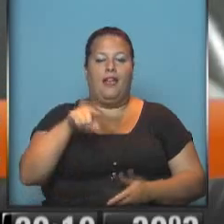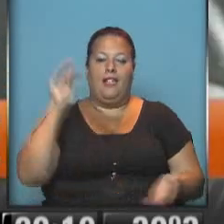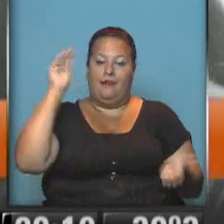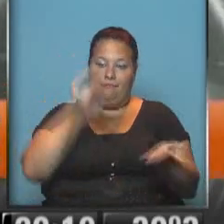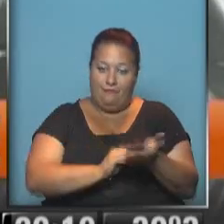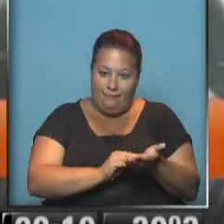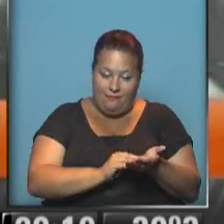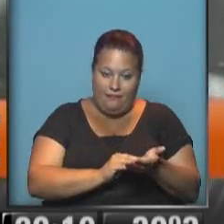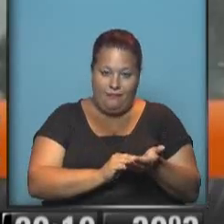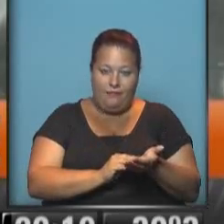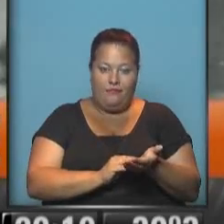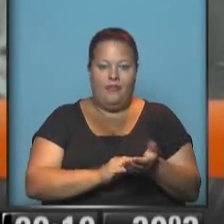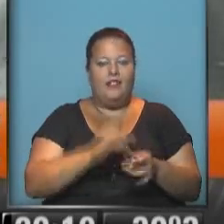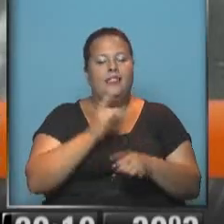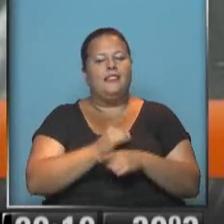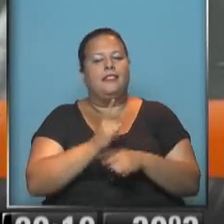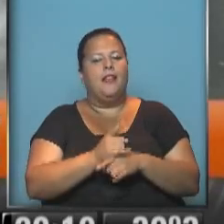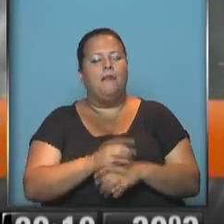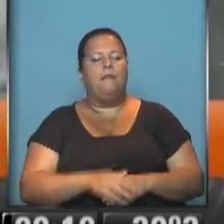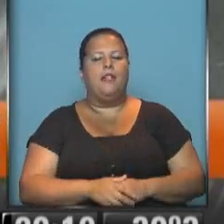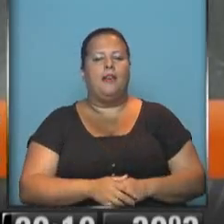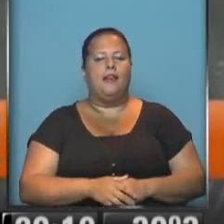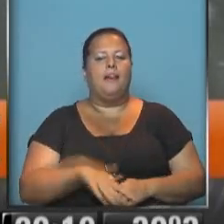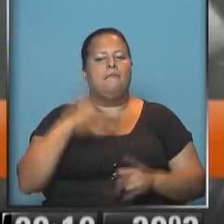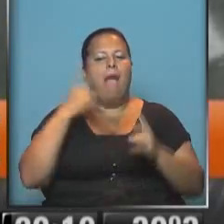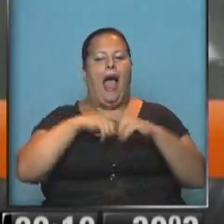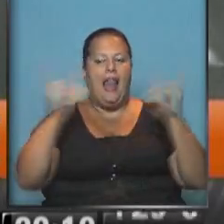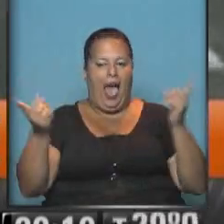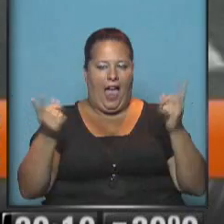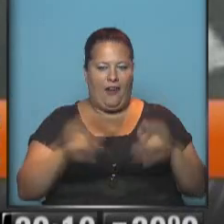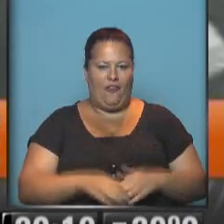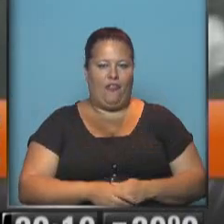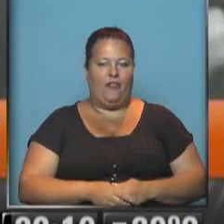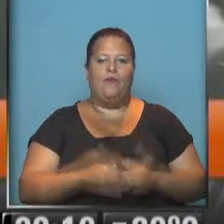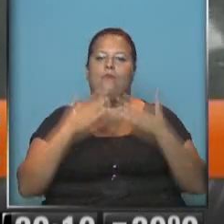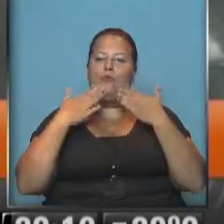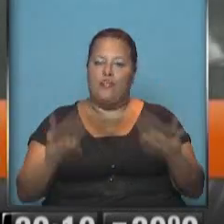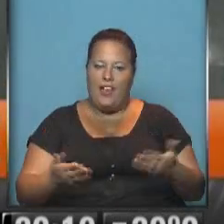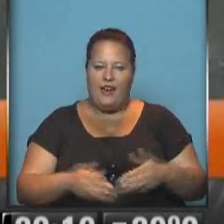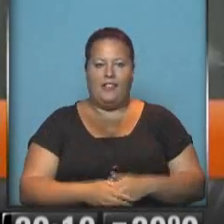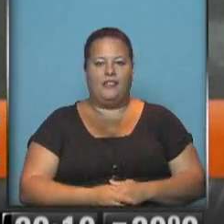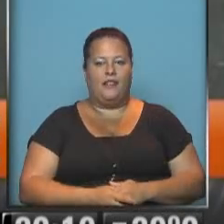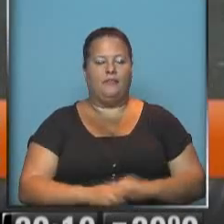inscripciones suelen ser más duraderas que el bronce. Muchas gracias.